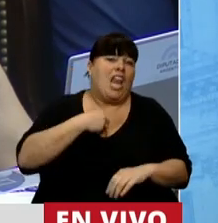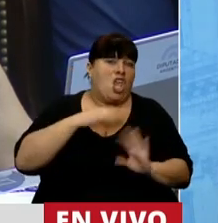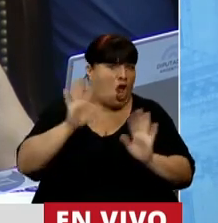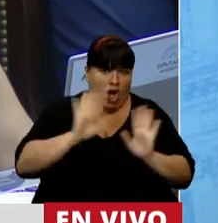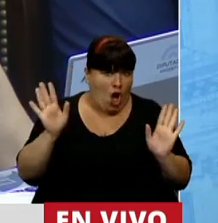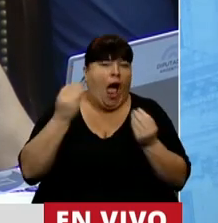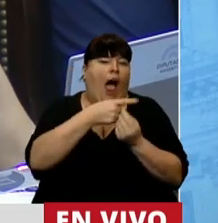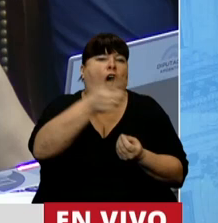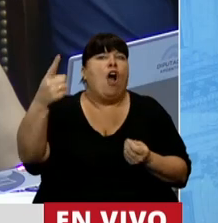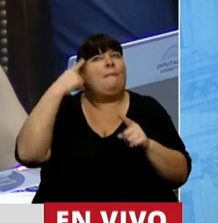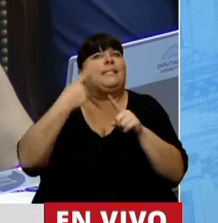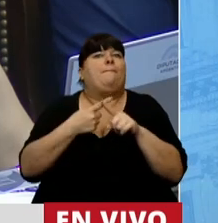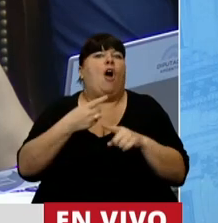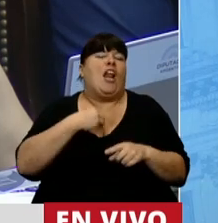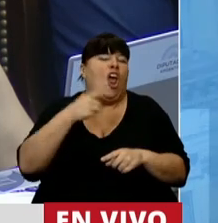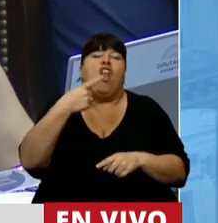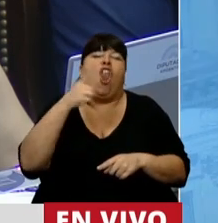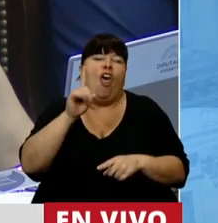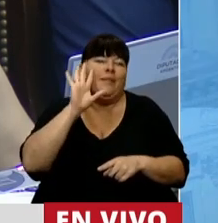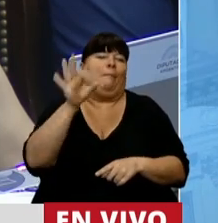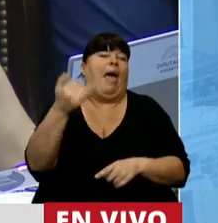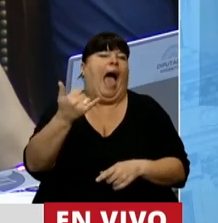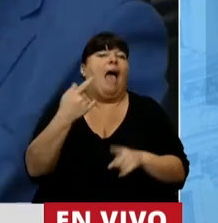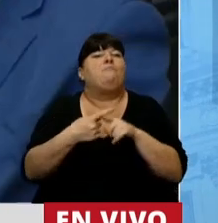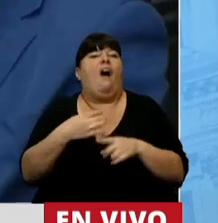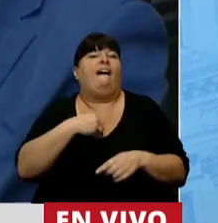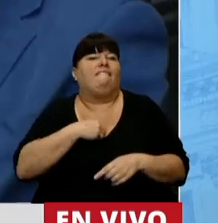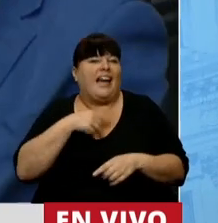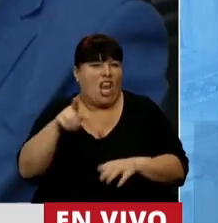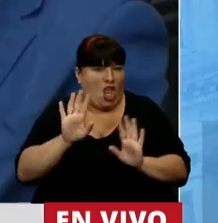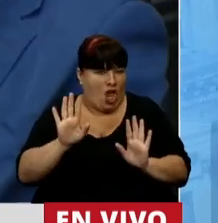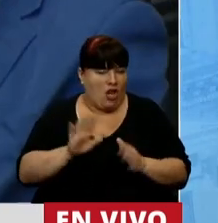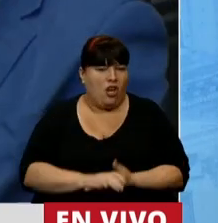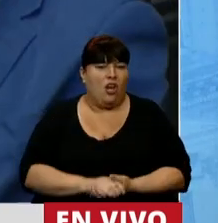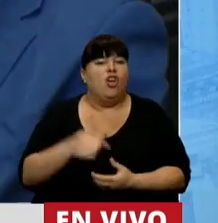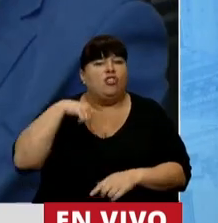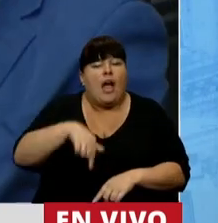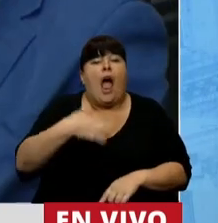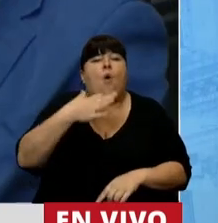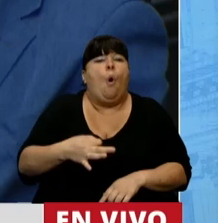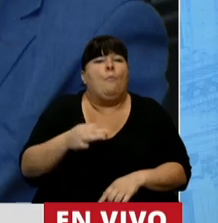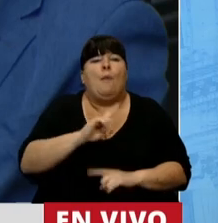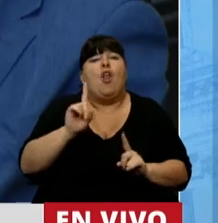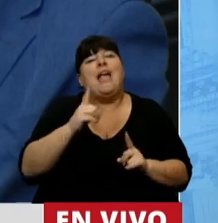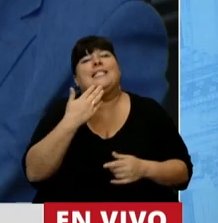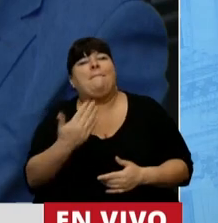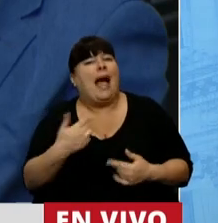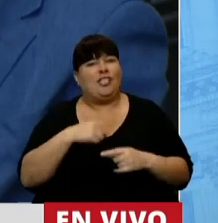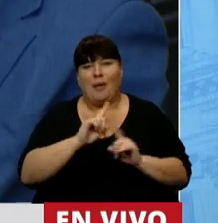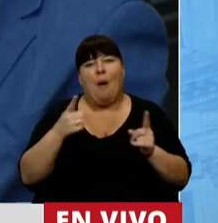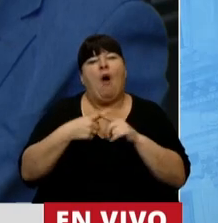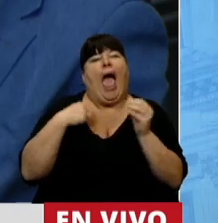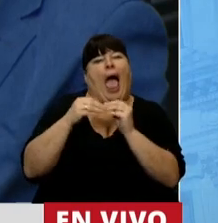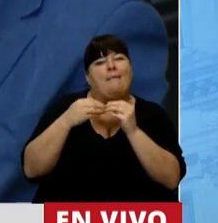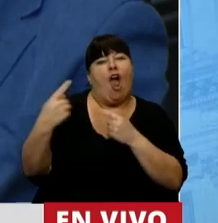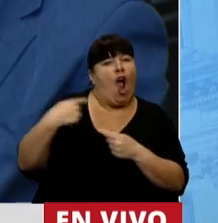que atraviesan este debate, aunque no se digan explícitamente. Estoy aquí para cumplir, ni para ser simpático, ni siquiera con mis